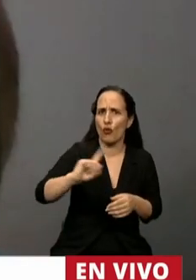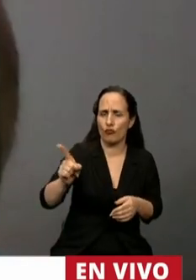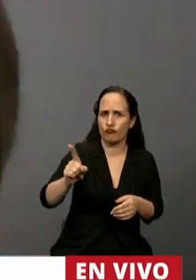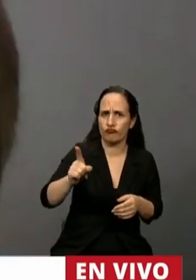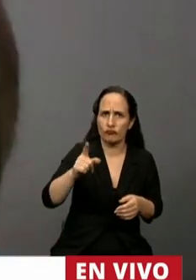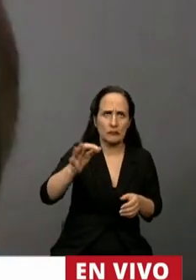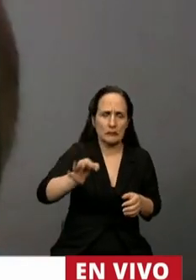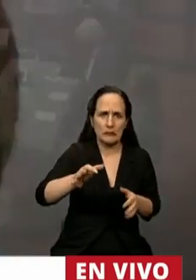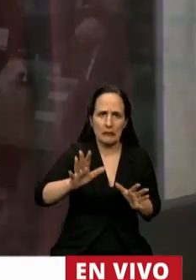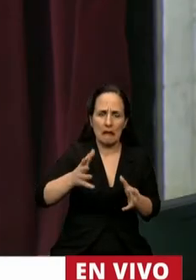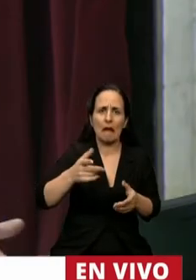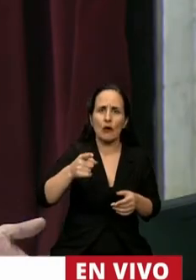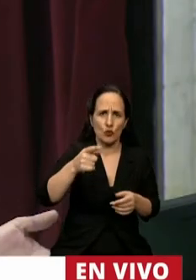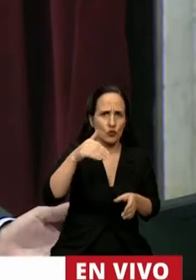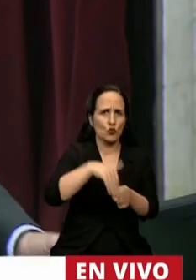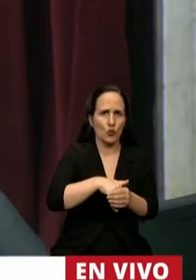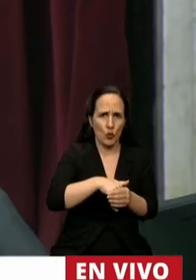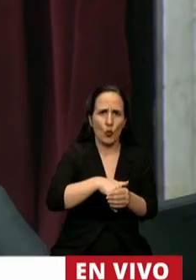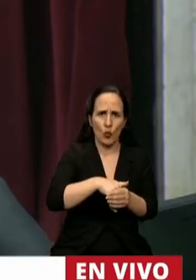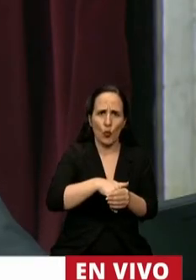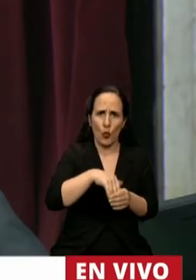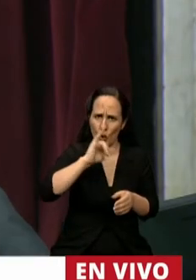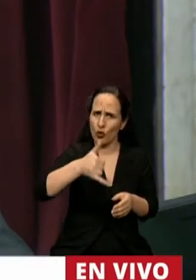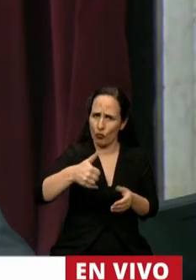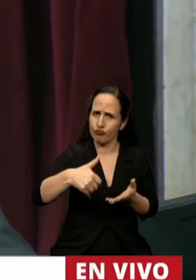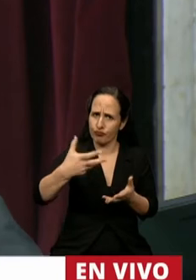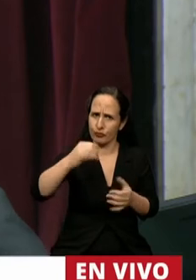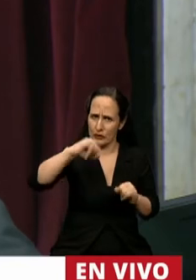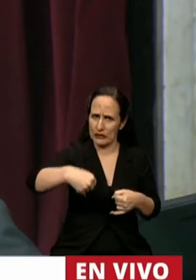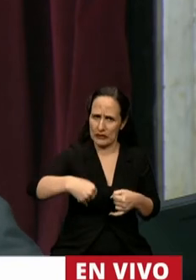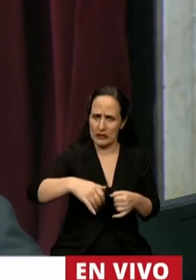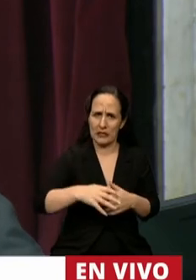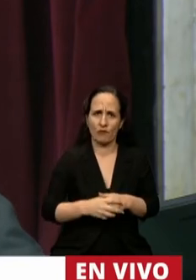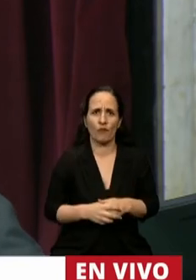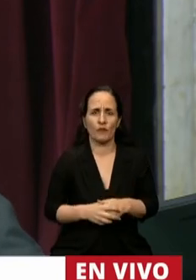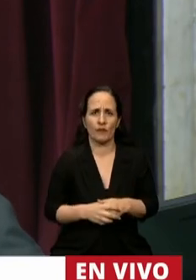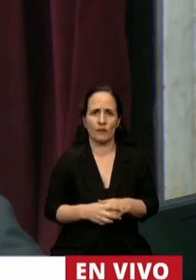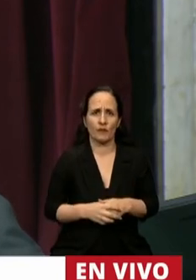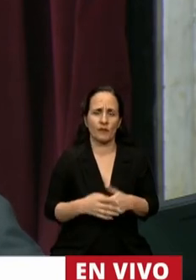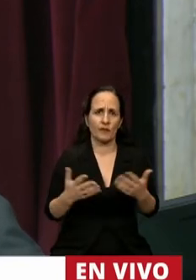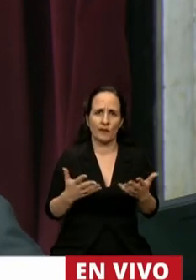señor presidente. Diputada, quería su voto ha impactado. Gracias. En todo caso,